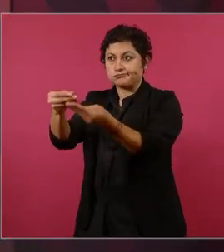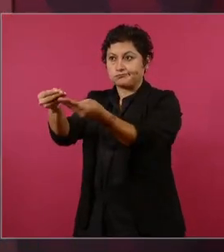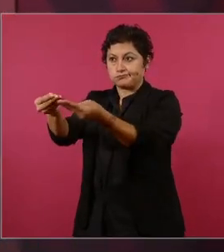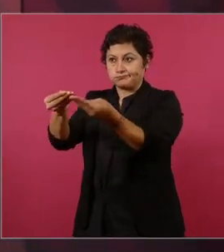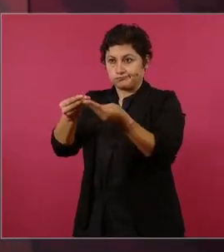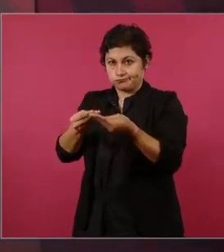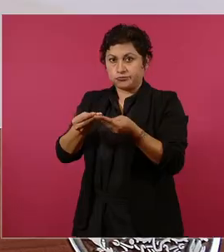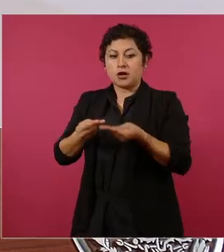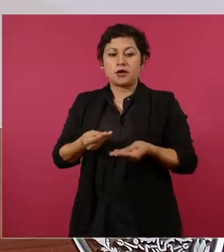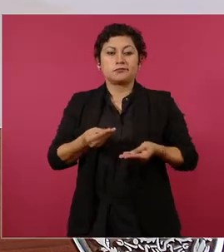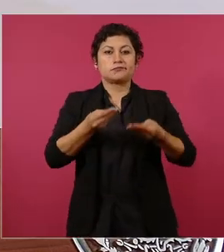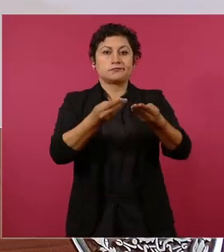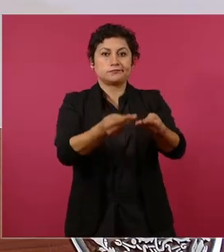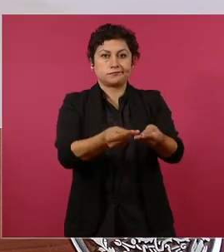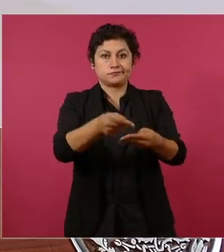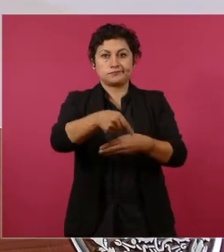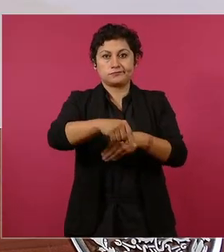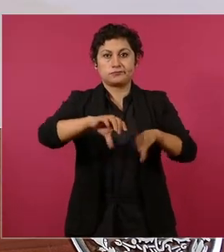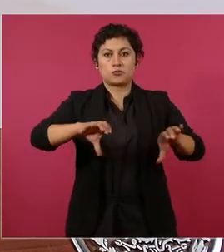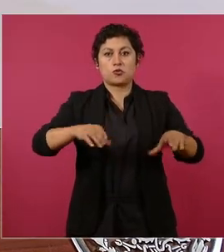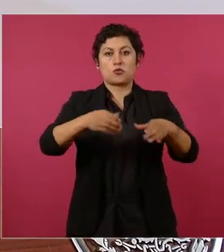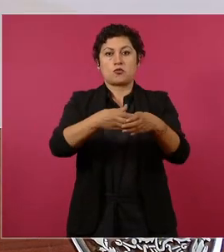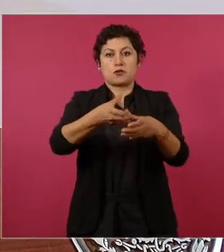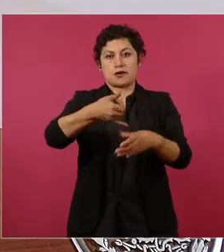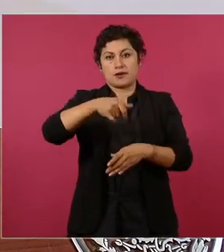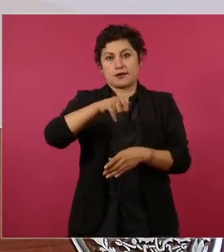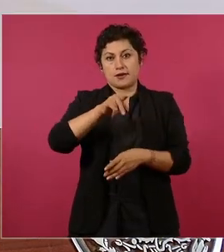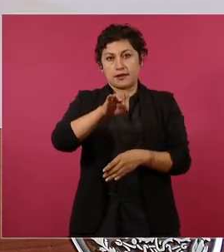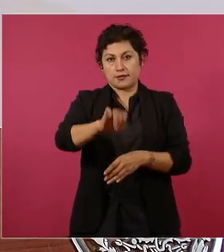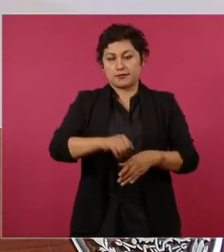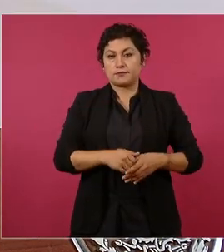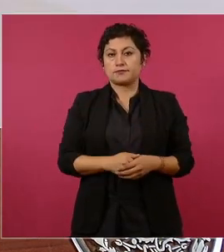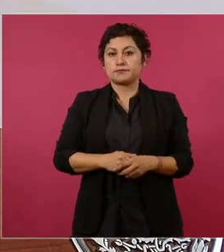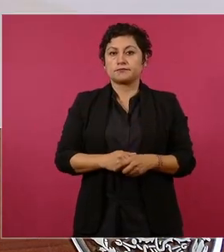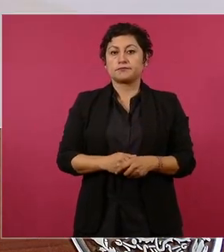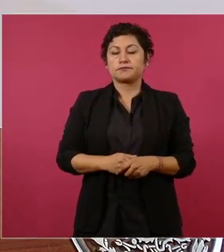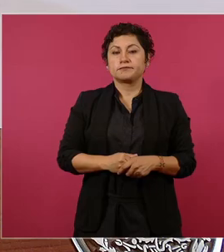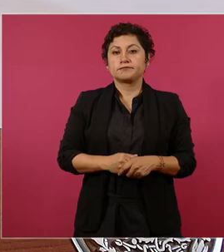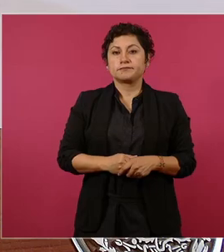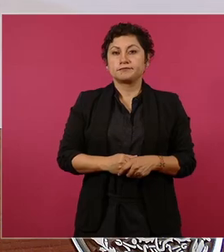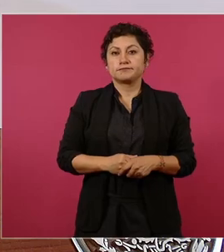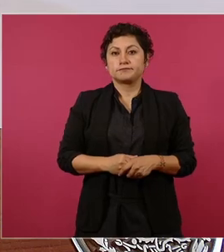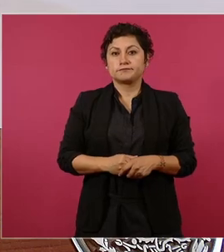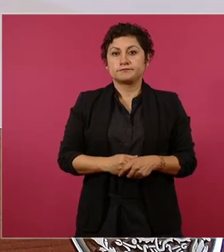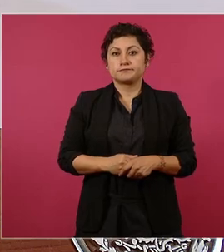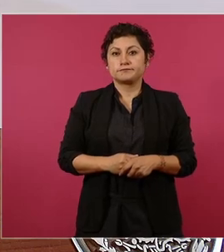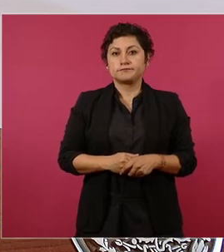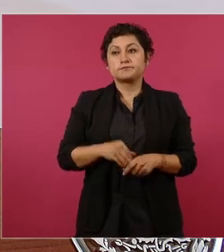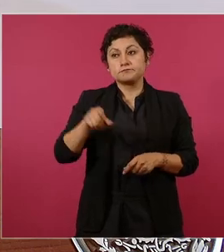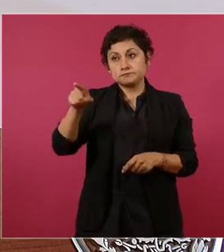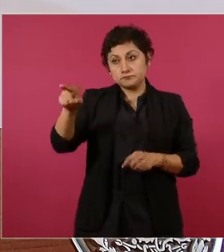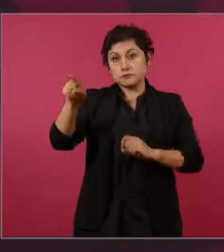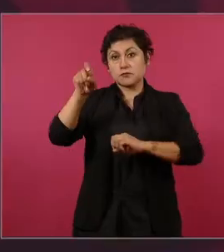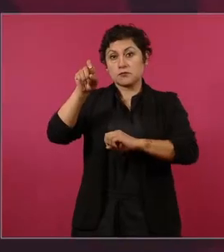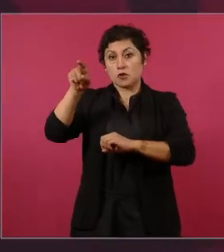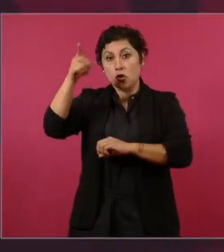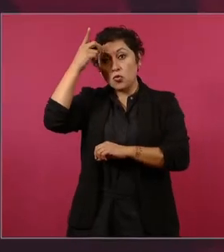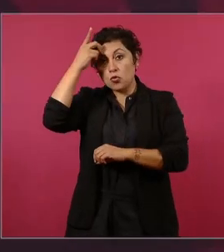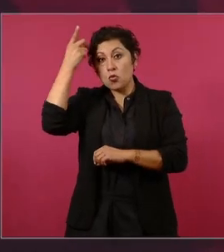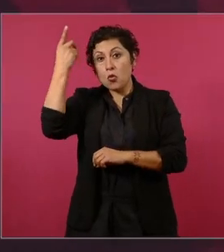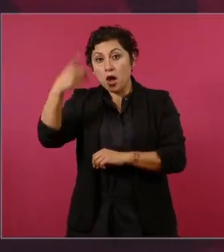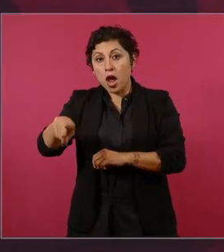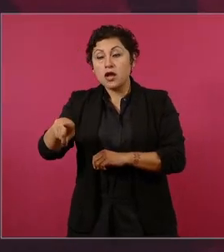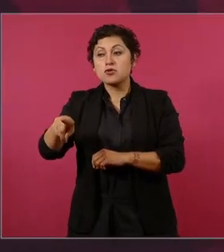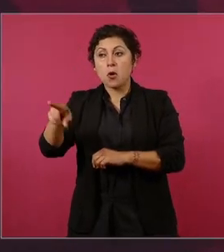las tierras a los pueblos, y los propietarios quedaron